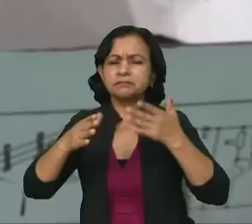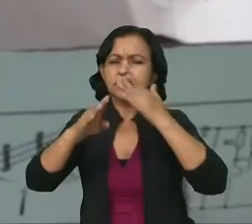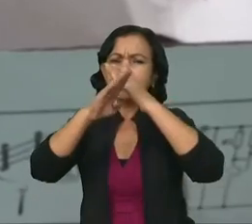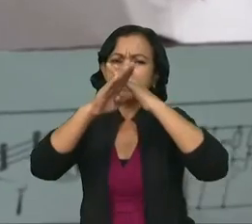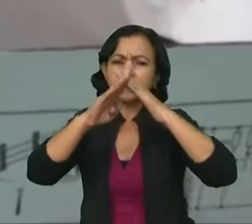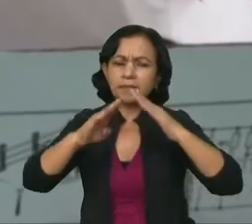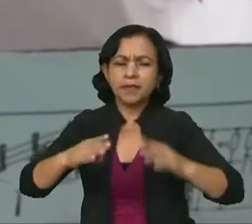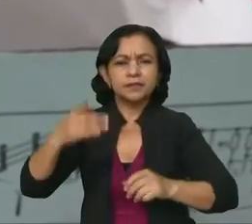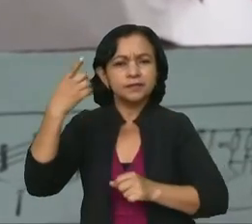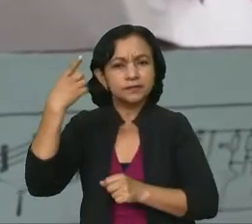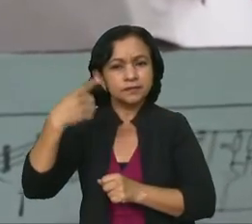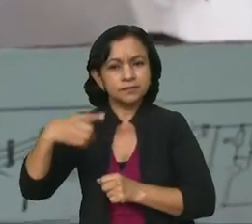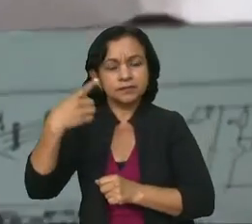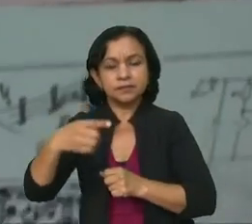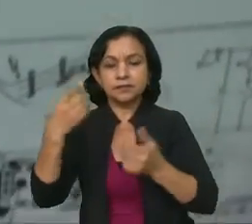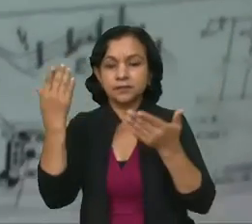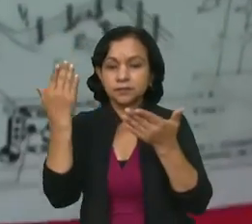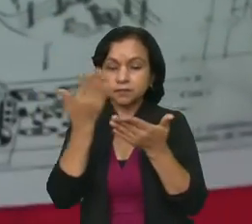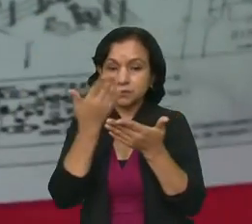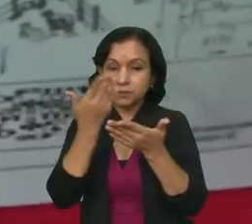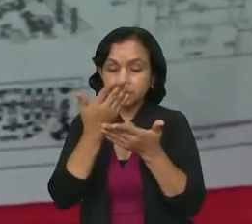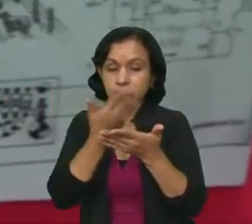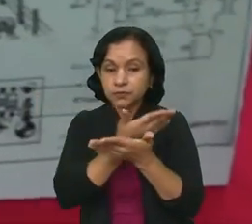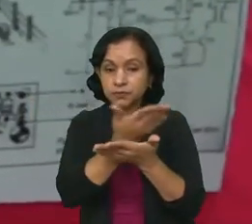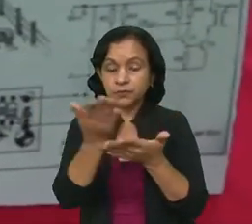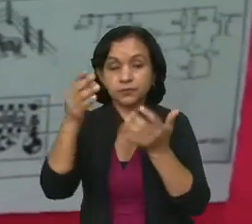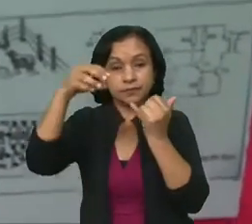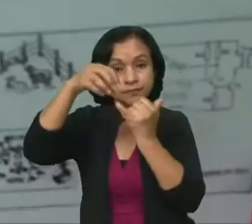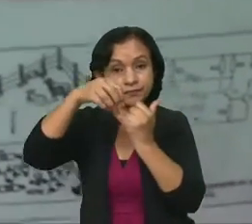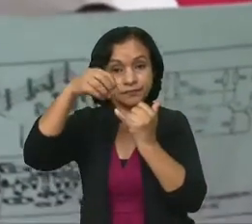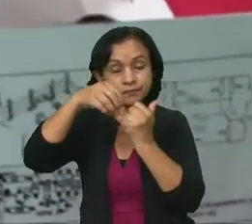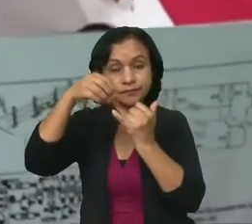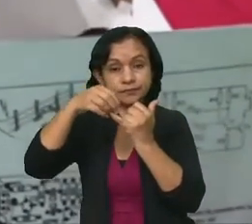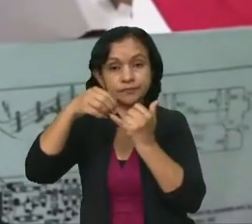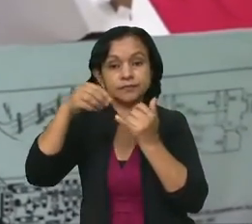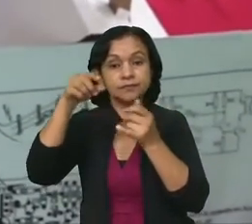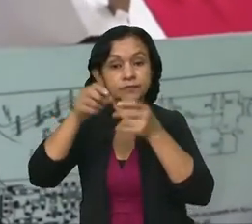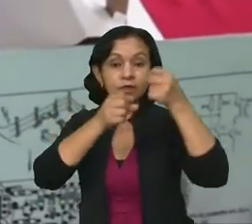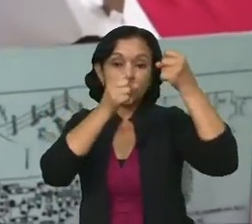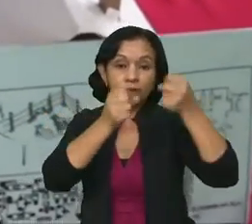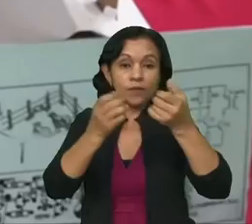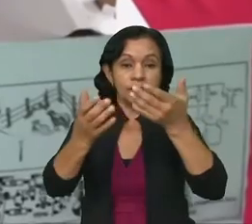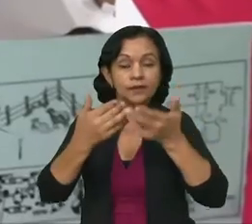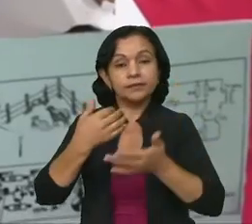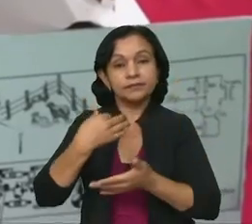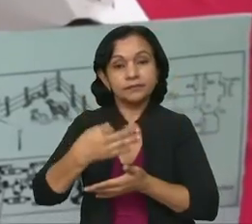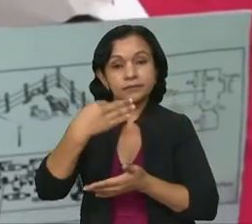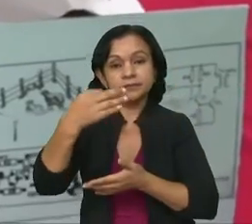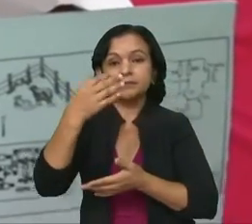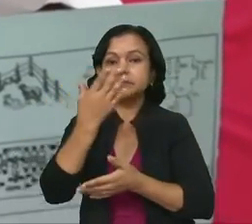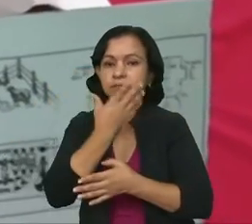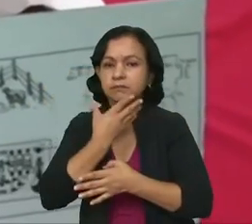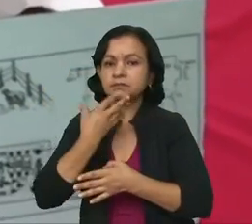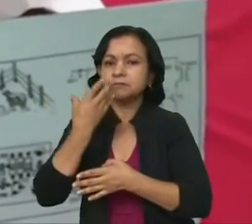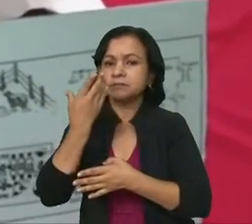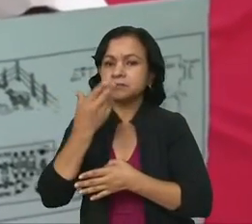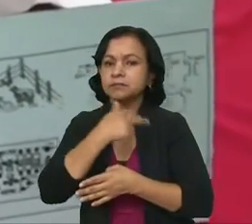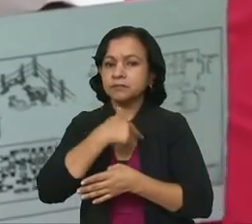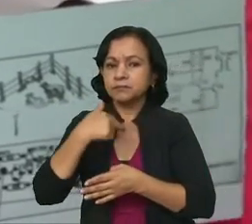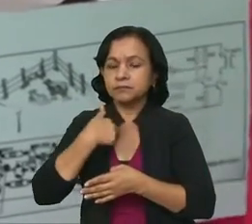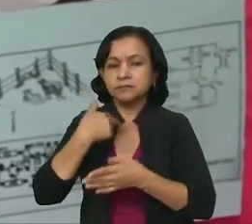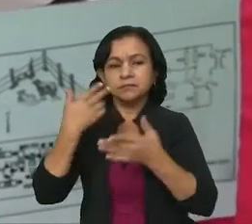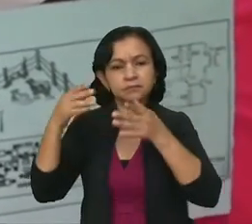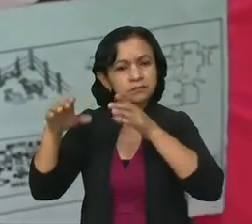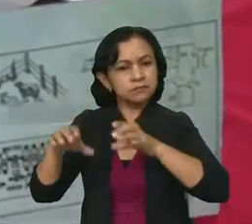restitución de derechos en educación técnica de calidad son parte de los sueños de Benjamín Celedón y hoy los jóvenes lo celebran con un